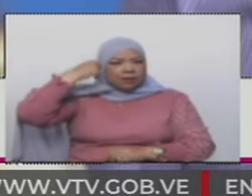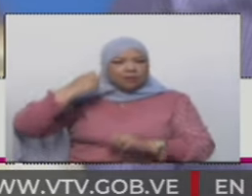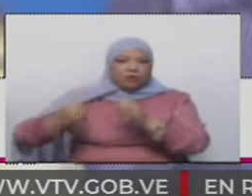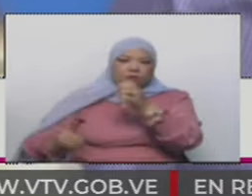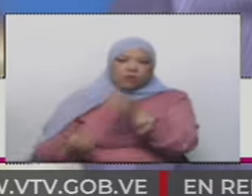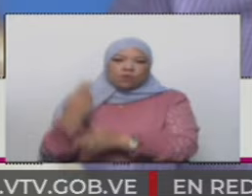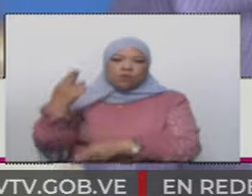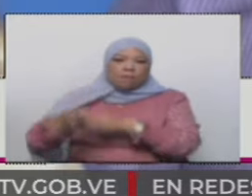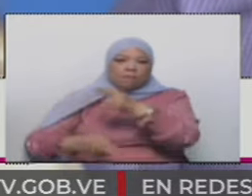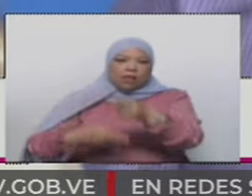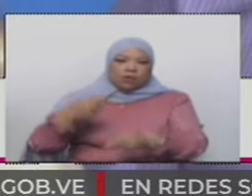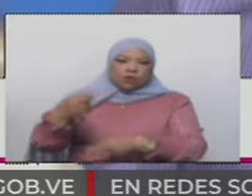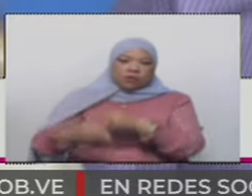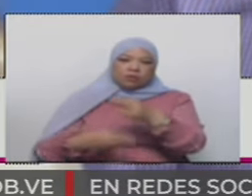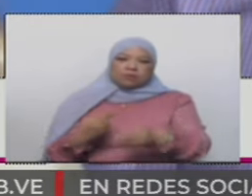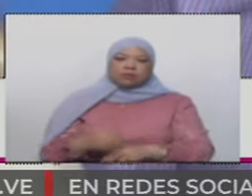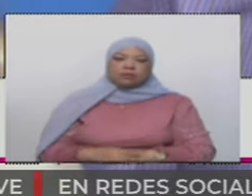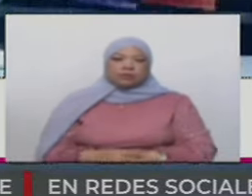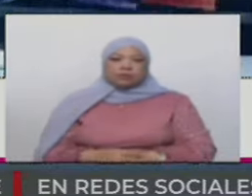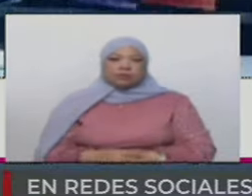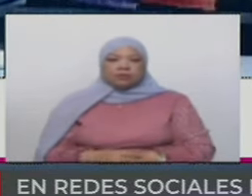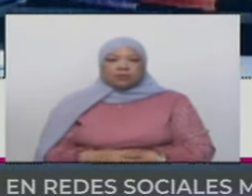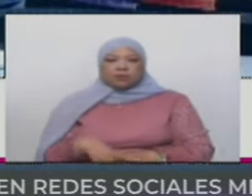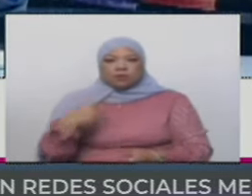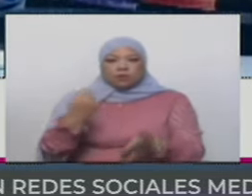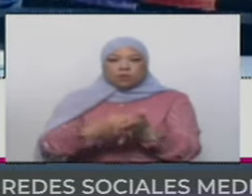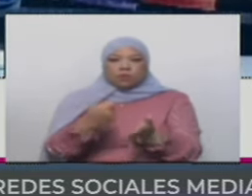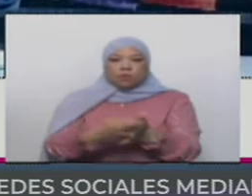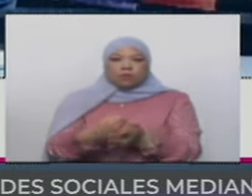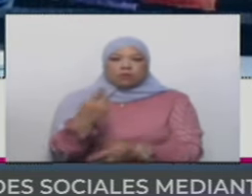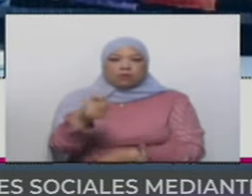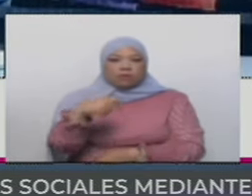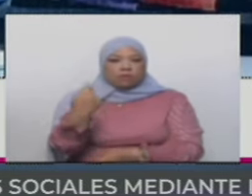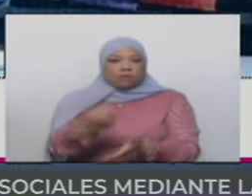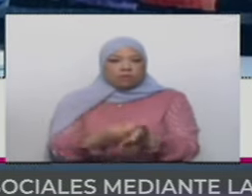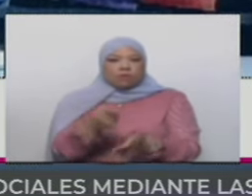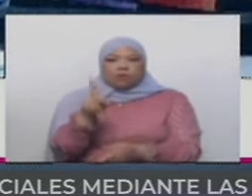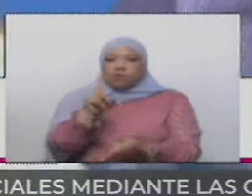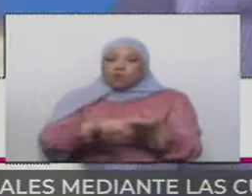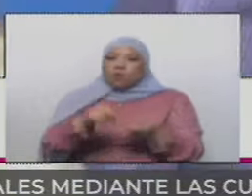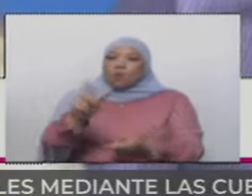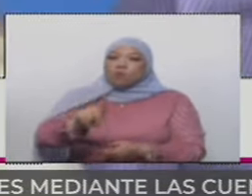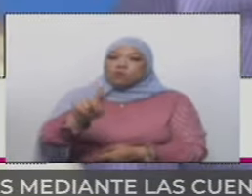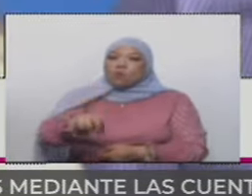Submetro? ¿Ah? Le quedaron debiendo los honorarios a Submetro de Cilia, oíste.